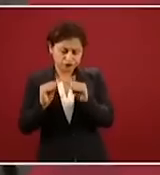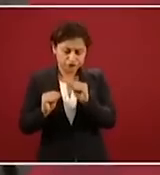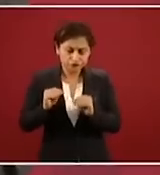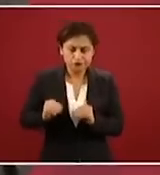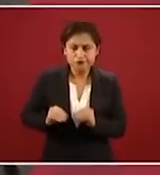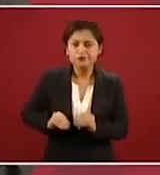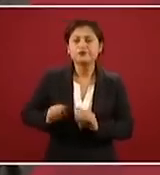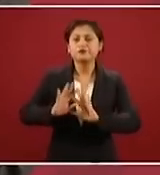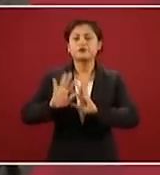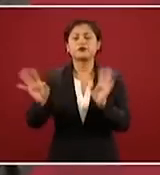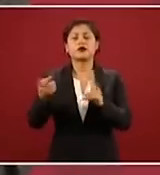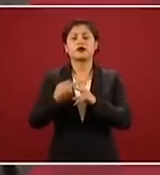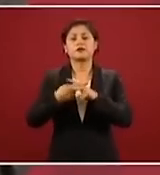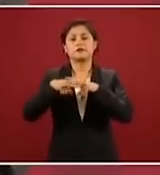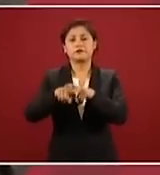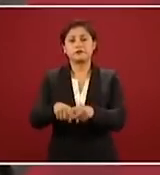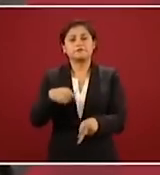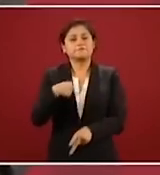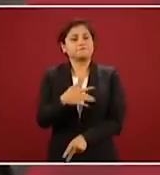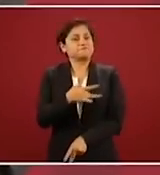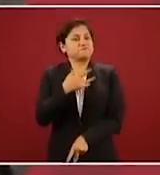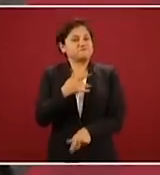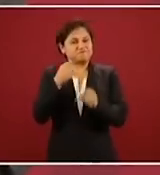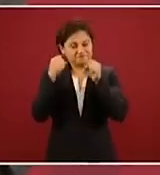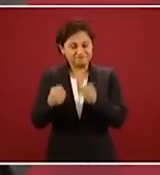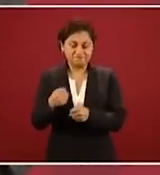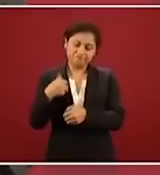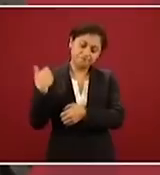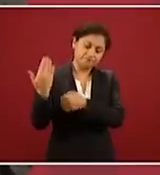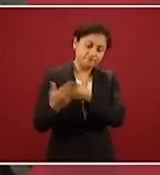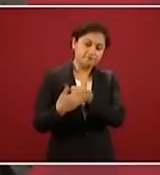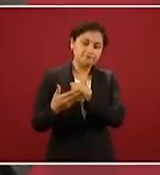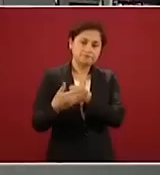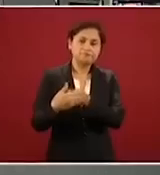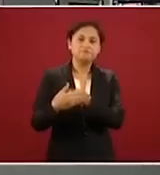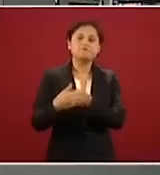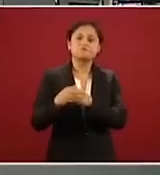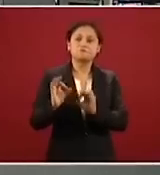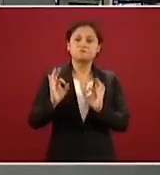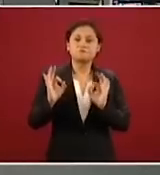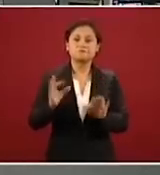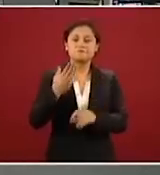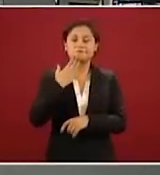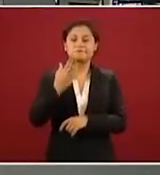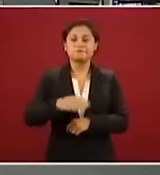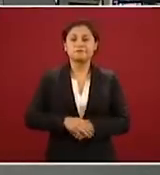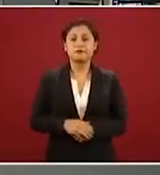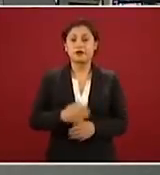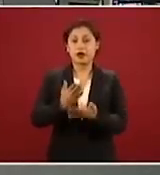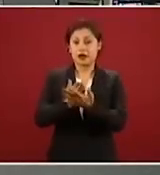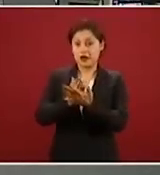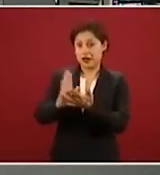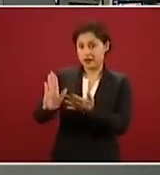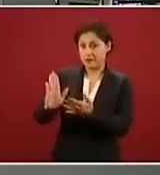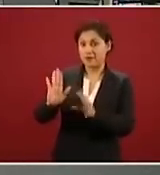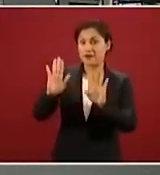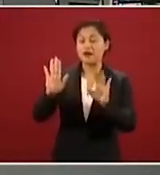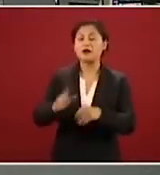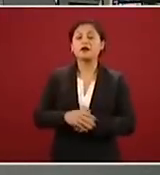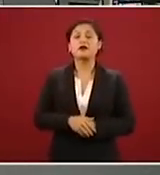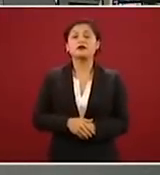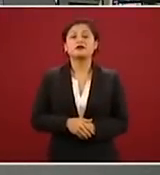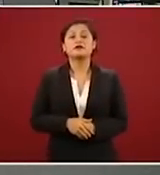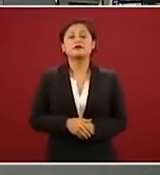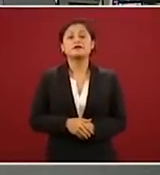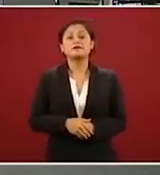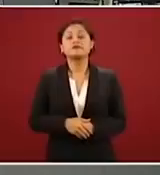que vamos a tener buenos resultados. Gracias, presidente. Y además, para que la gente más